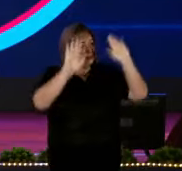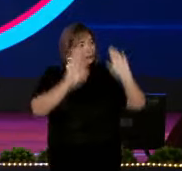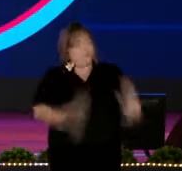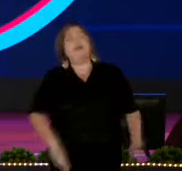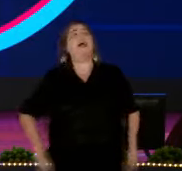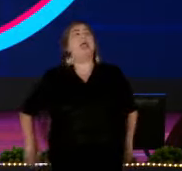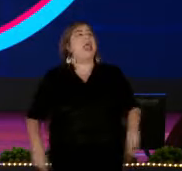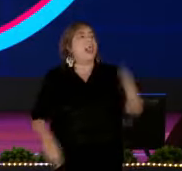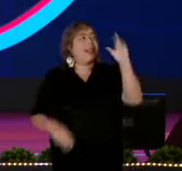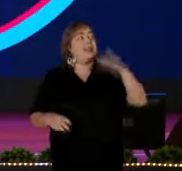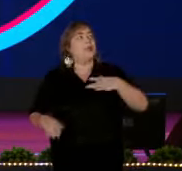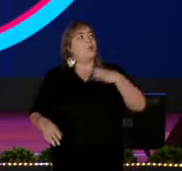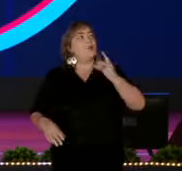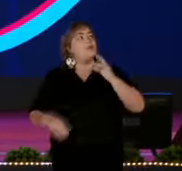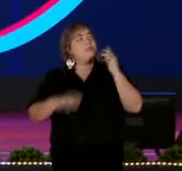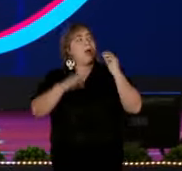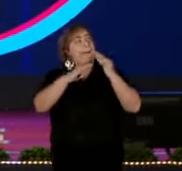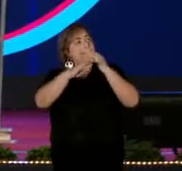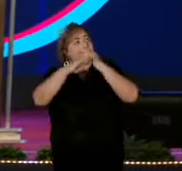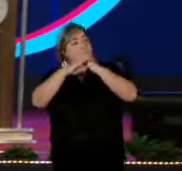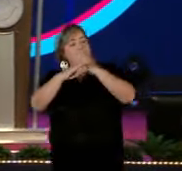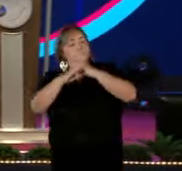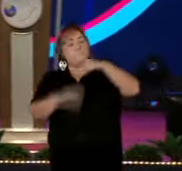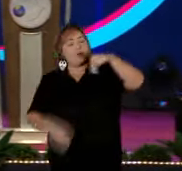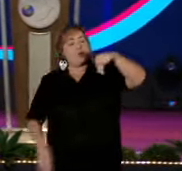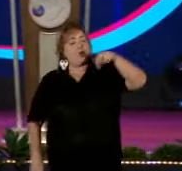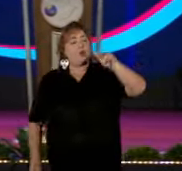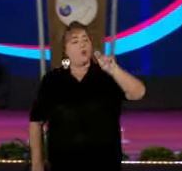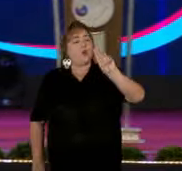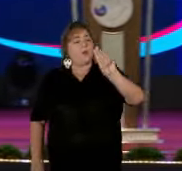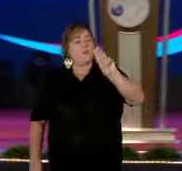nada. Ese es Dios. Y luego el verso 30 dice,